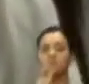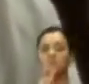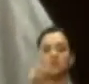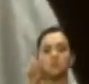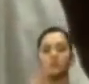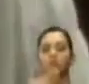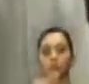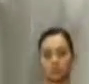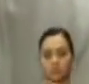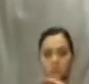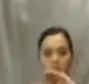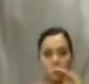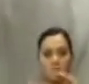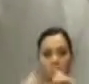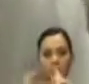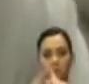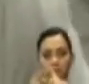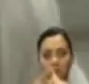a